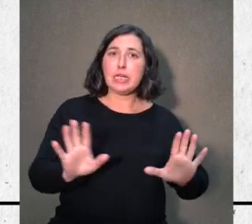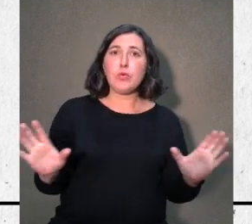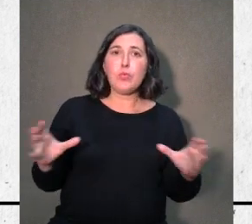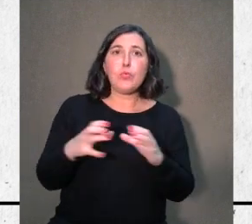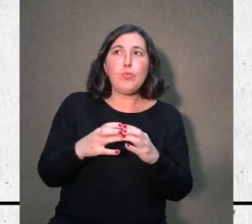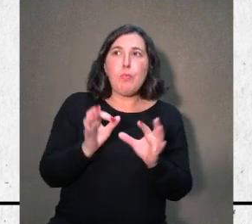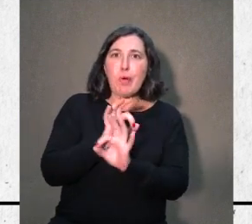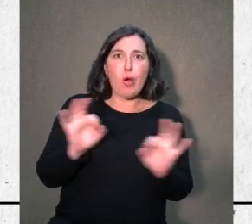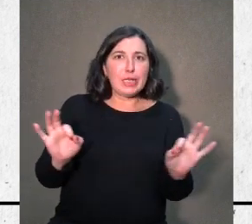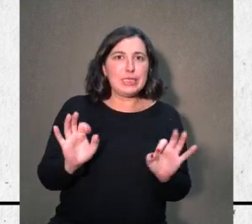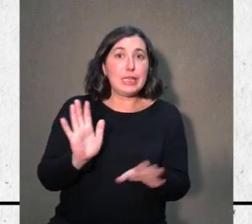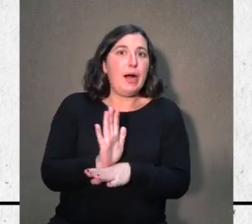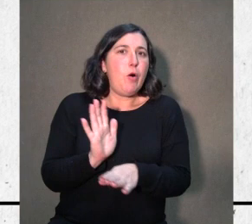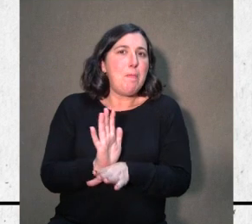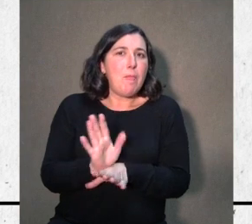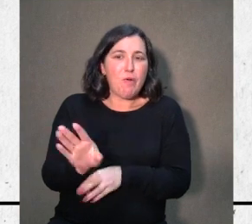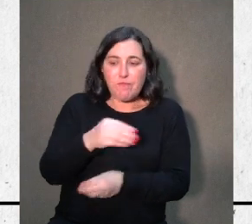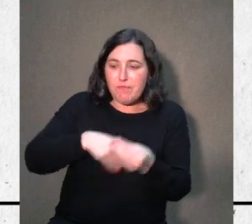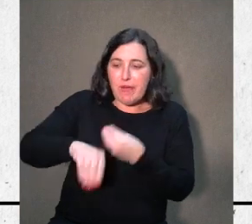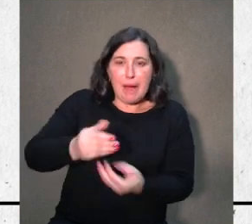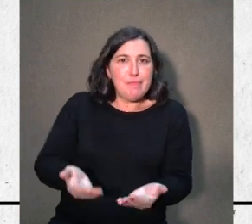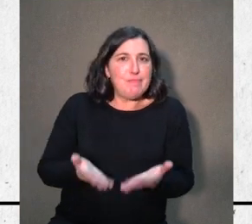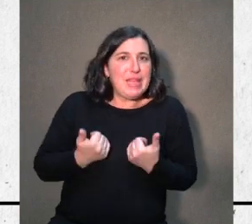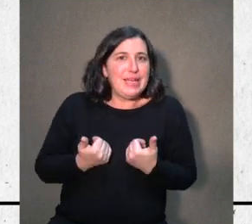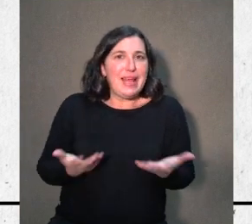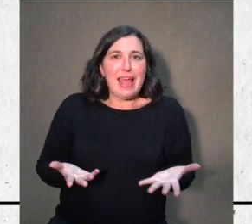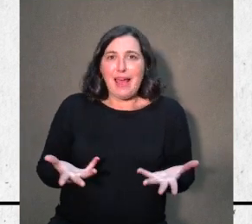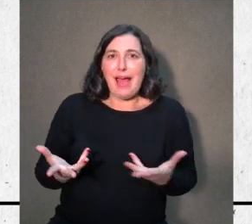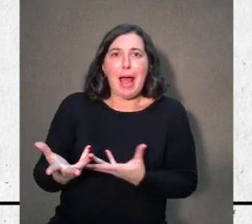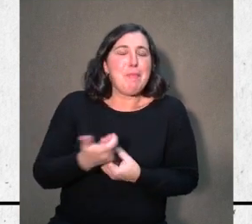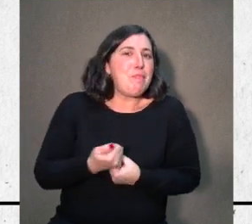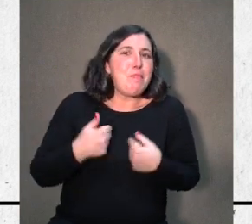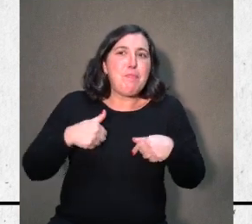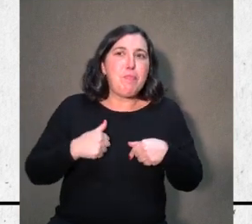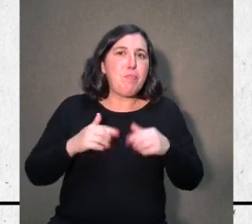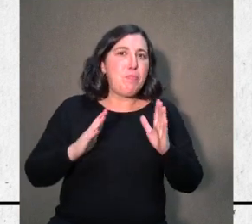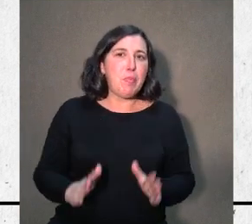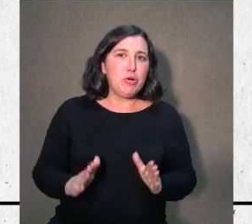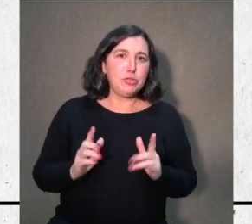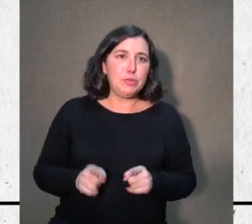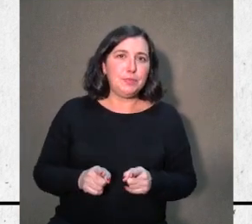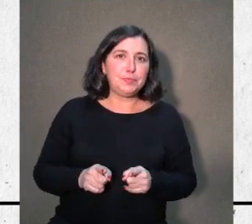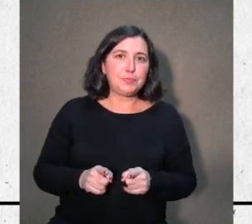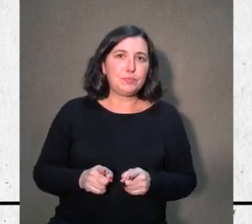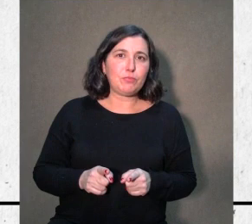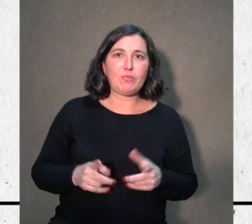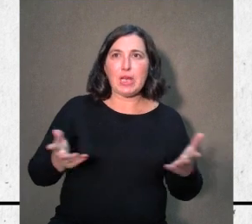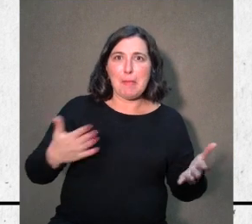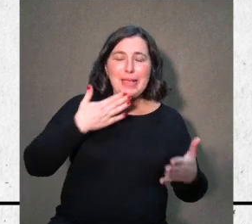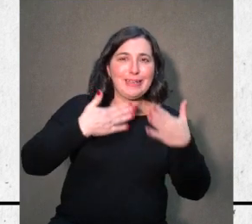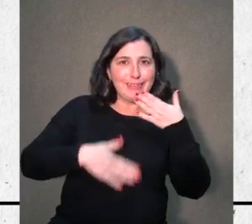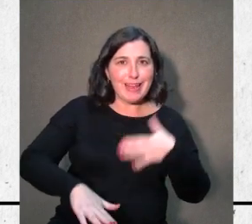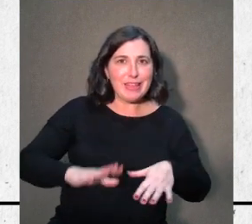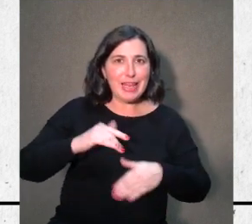sistema de orquestas se termina transformando como en tu familia, en tu apoyo, por ese lado que de bueno,